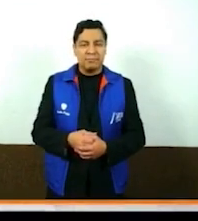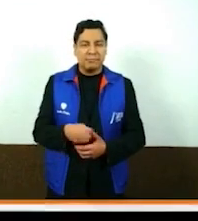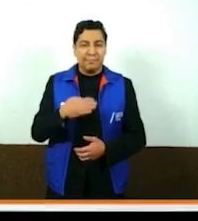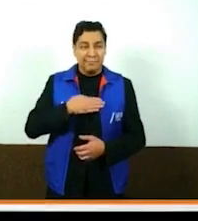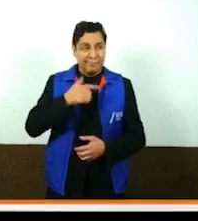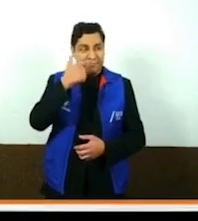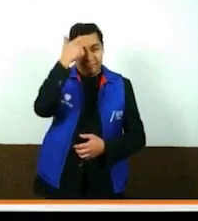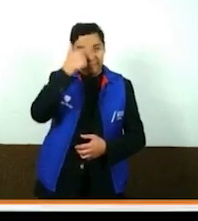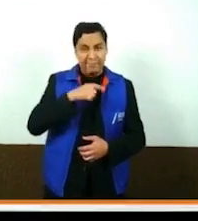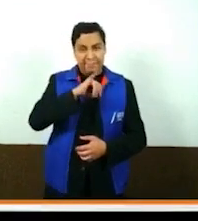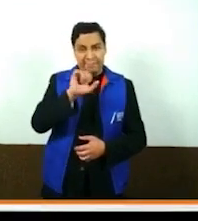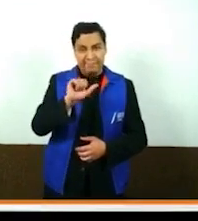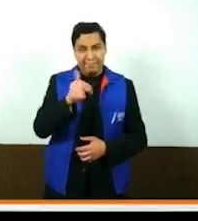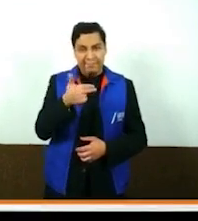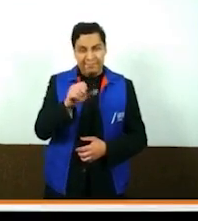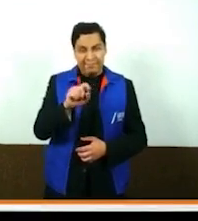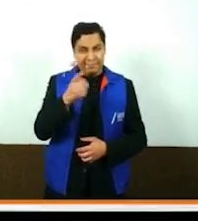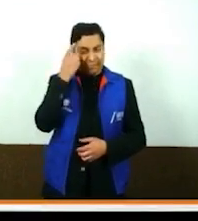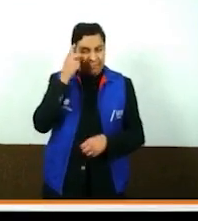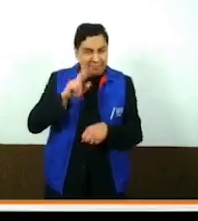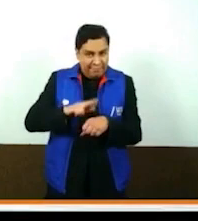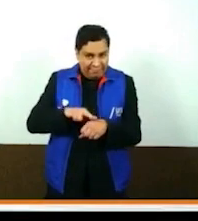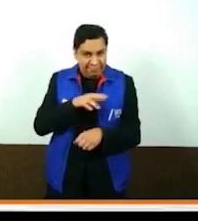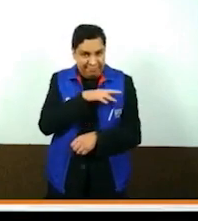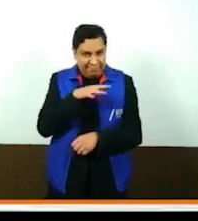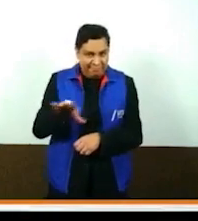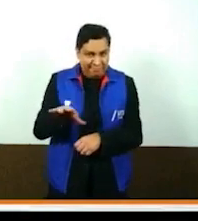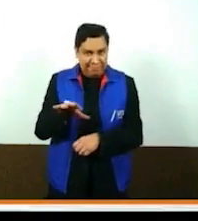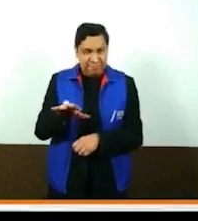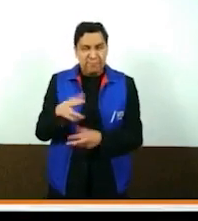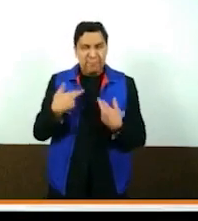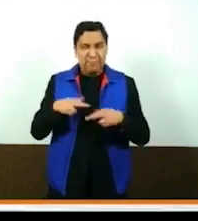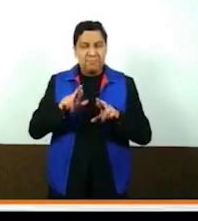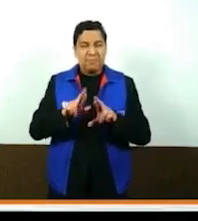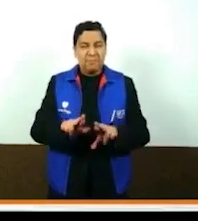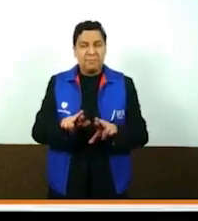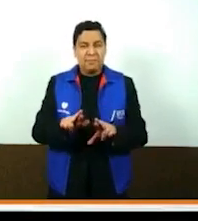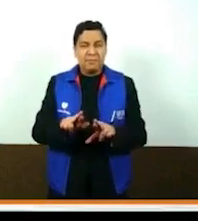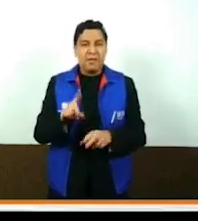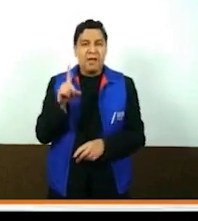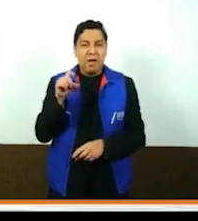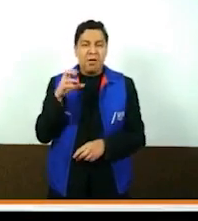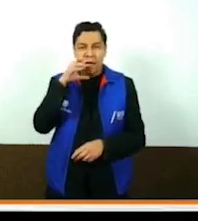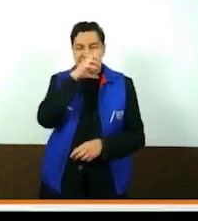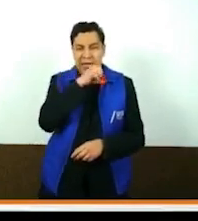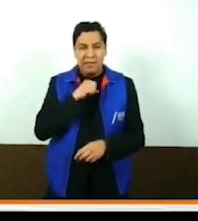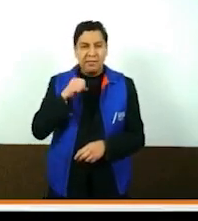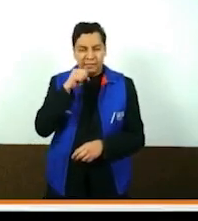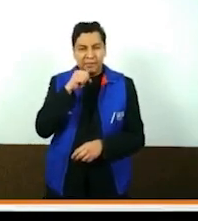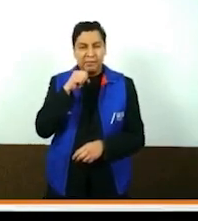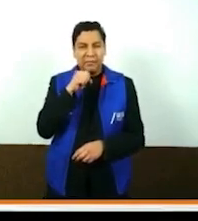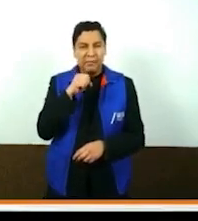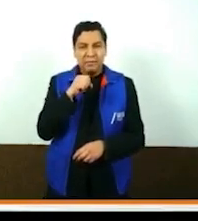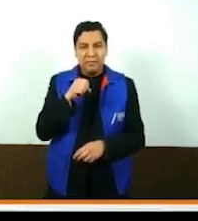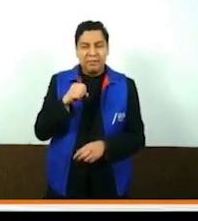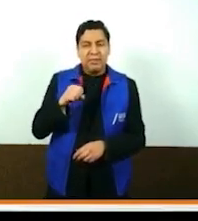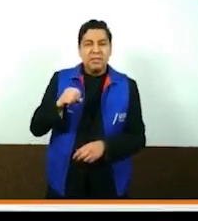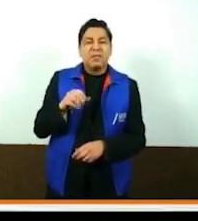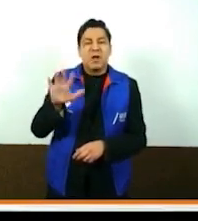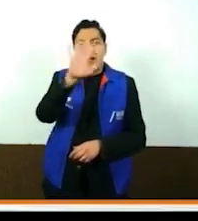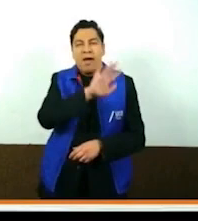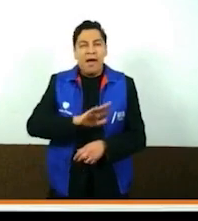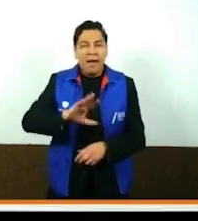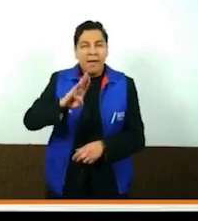Buenas noches, Janet Rodríguez, director general de A1, representando orgullosamente a Aguascalientes, y hagamos crecer al Bajío. Hay una